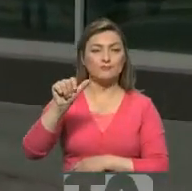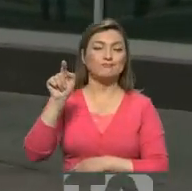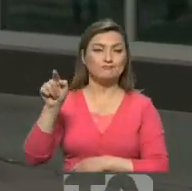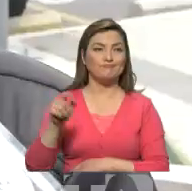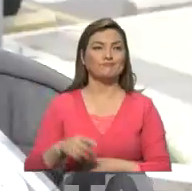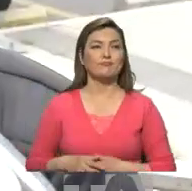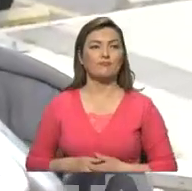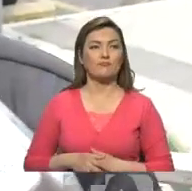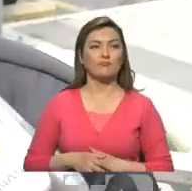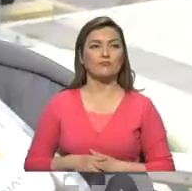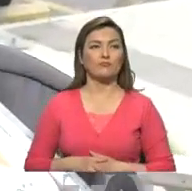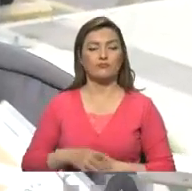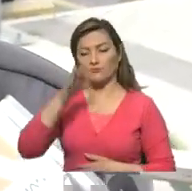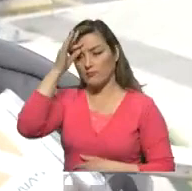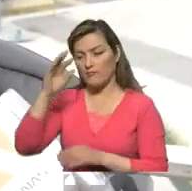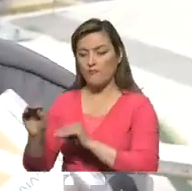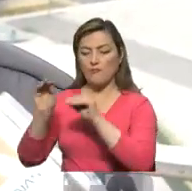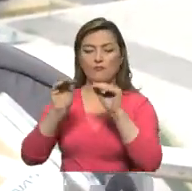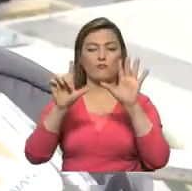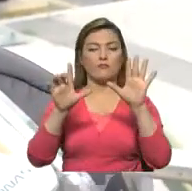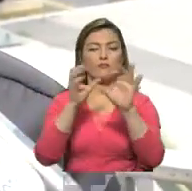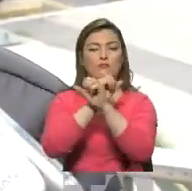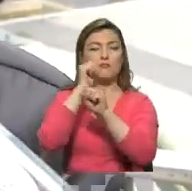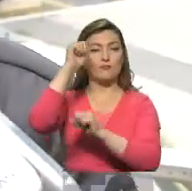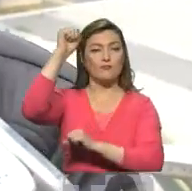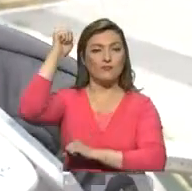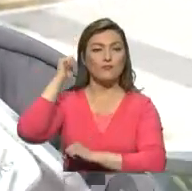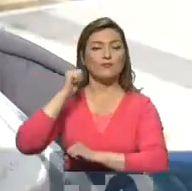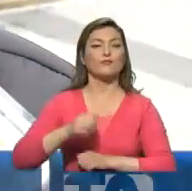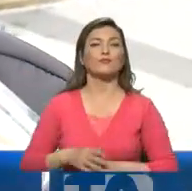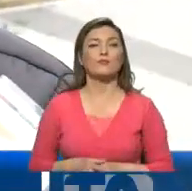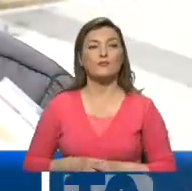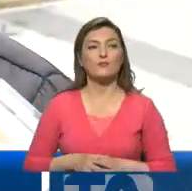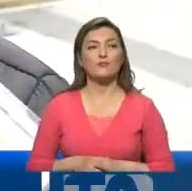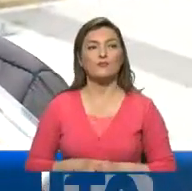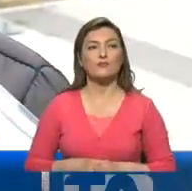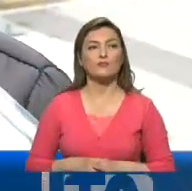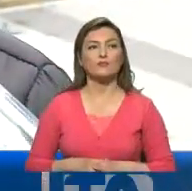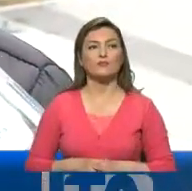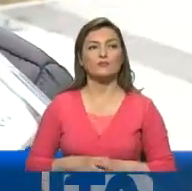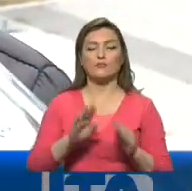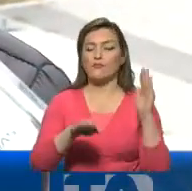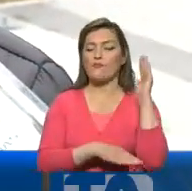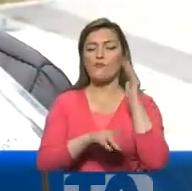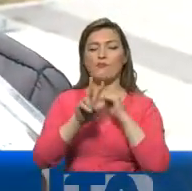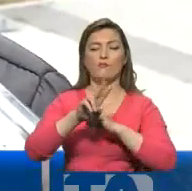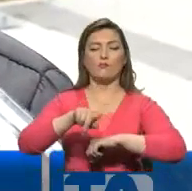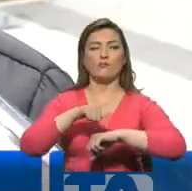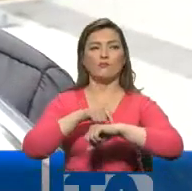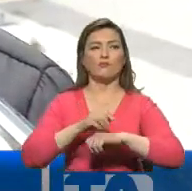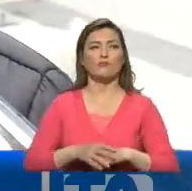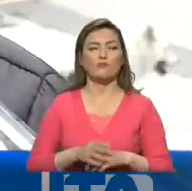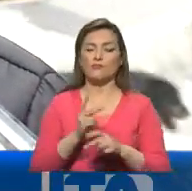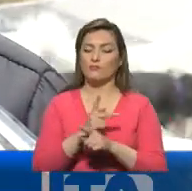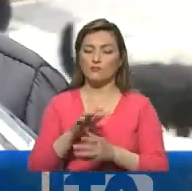uno de ellos. El traslado para acá fue a las 7 de la noche el día de ayer, pero necesita estar estable 24 horas, así que vinimos a dejarlos